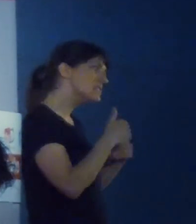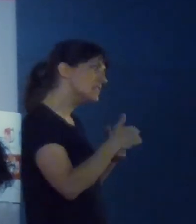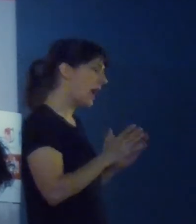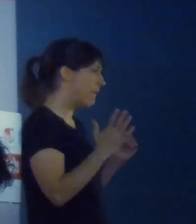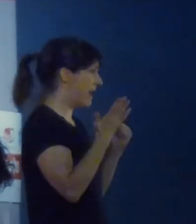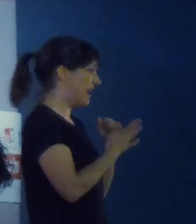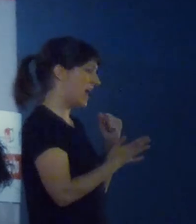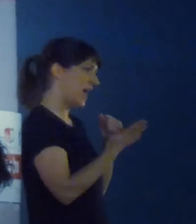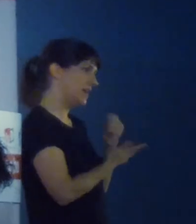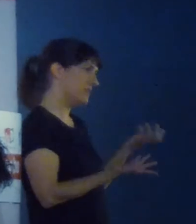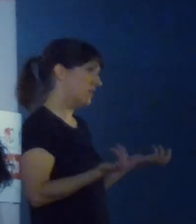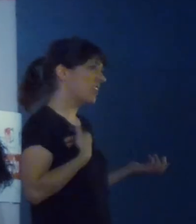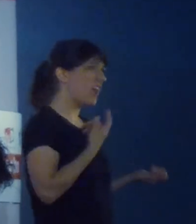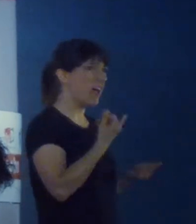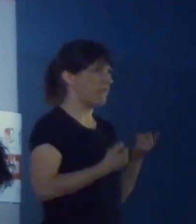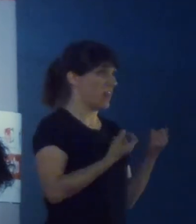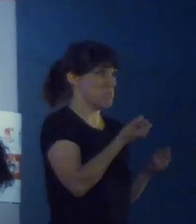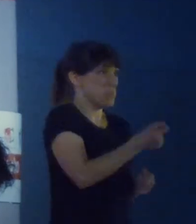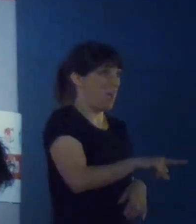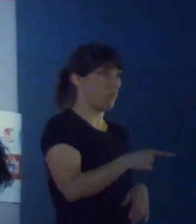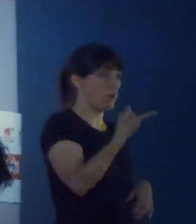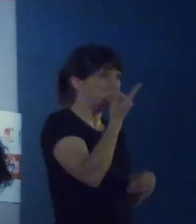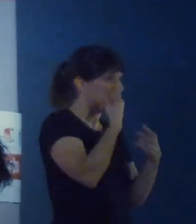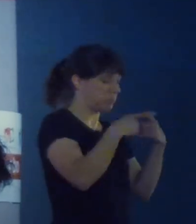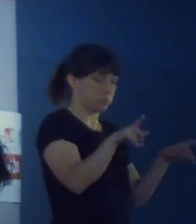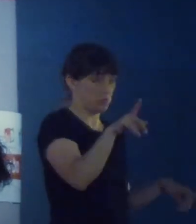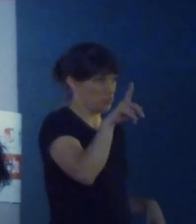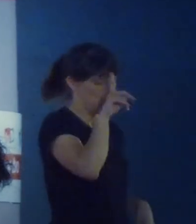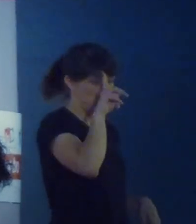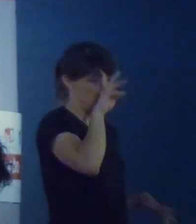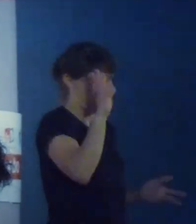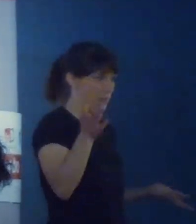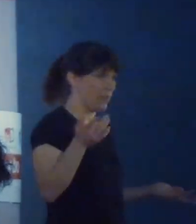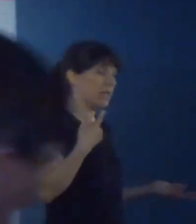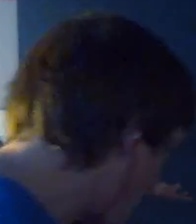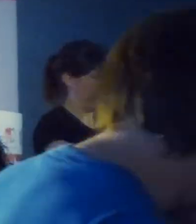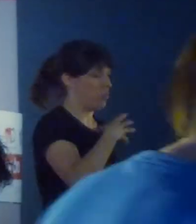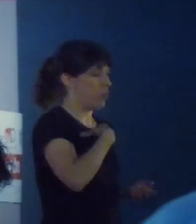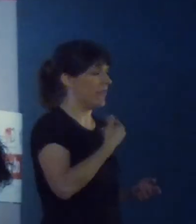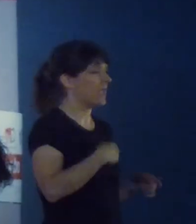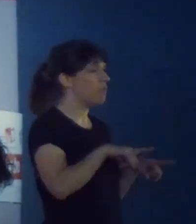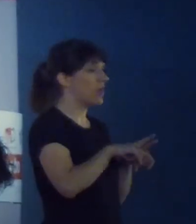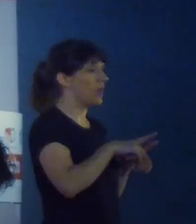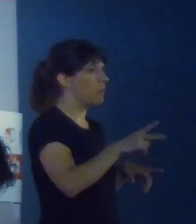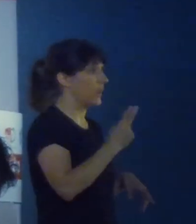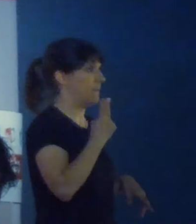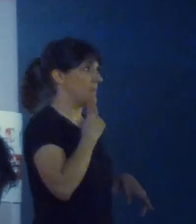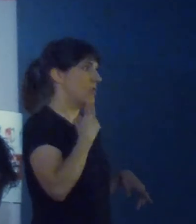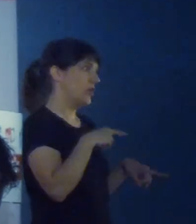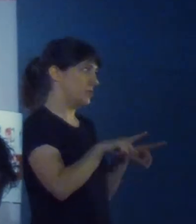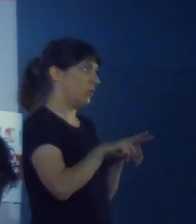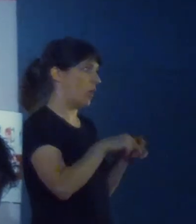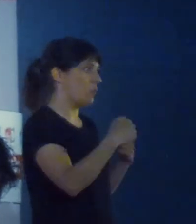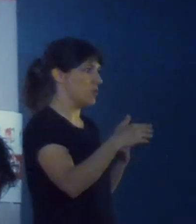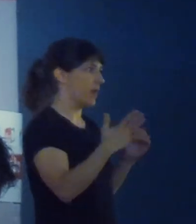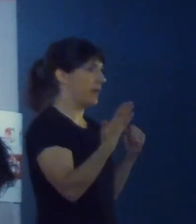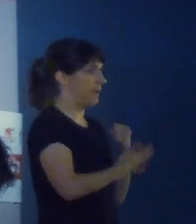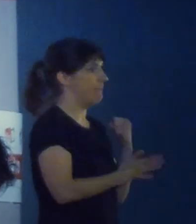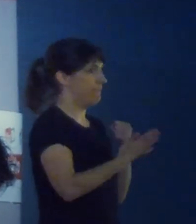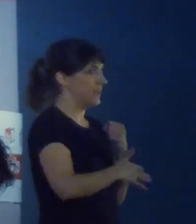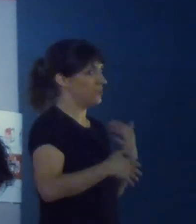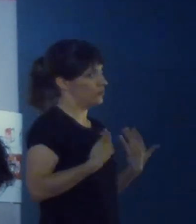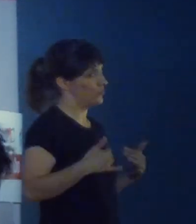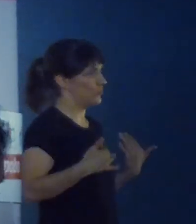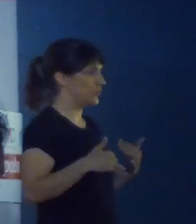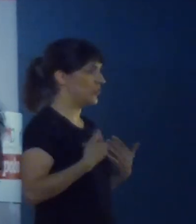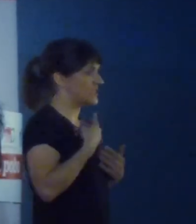entre unha metáfora e o que non é unha metáfora. Se cada ten medo de que efectivamente resulte ser unha Cámara de Gas e o pille dentro, que non